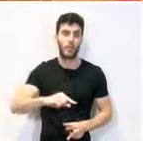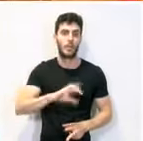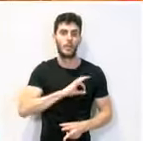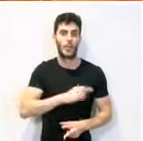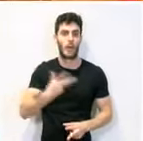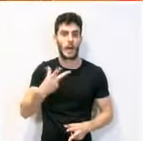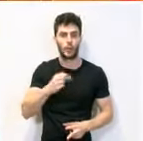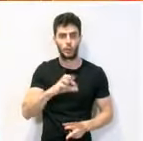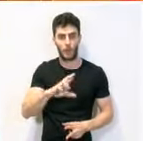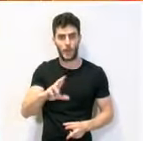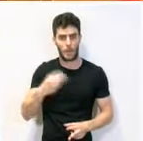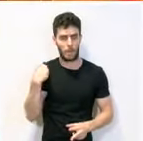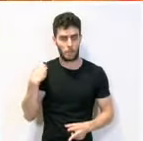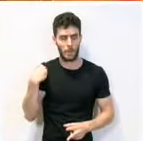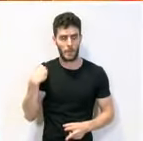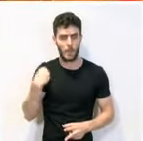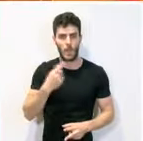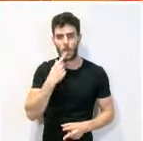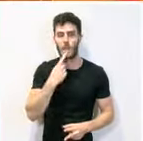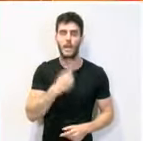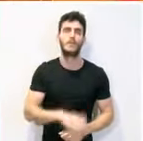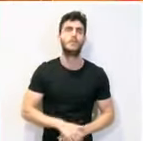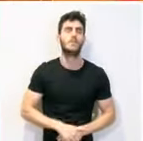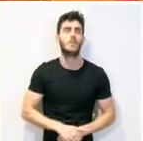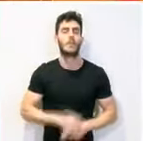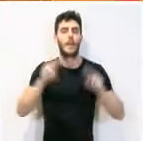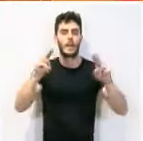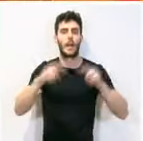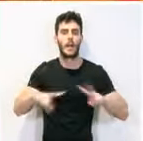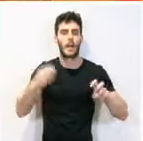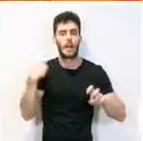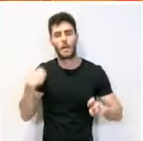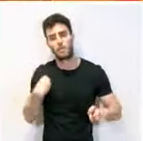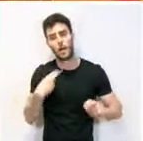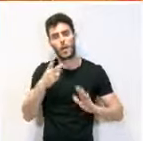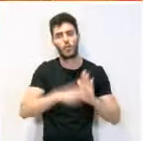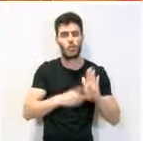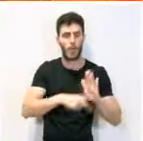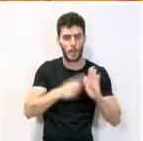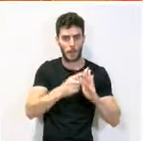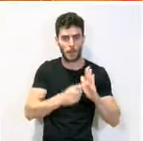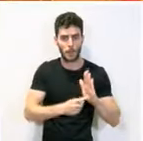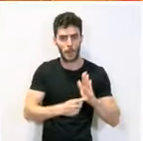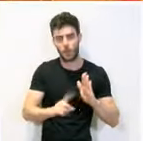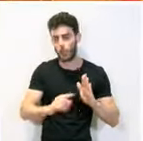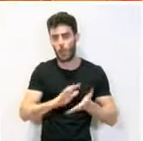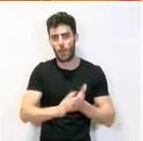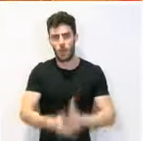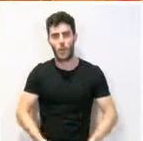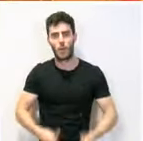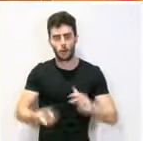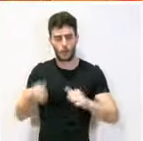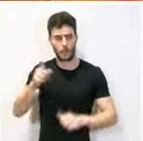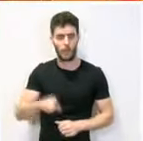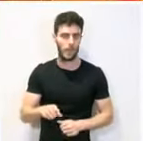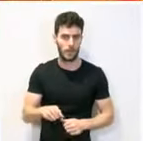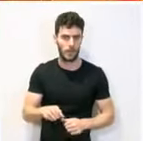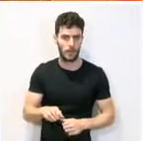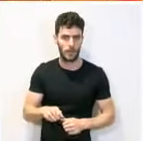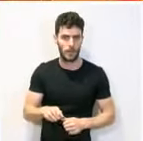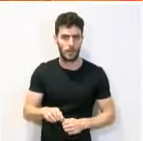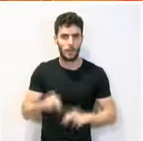a la señora Chover y que le digan, en la residencia esto va así, estas son las normas. No, la democracia también tiene que llegar